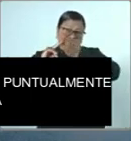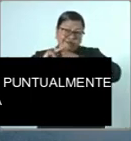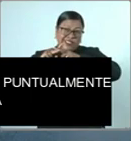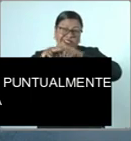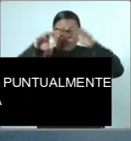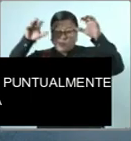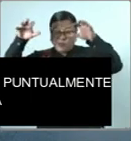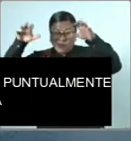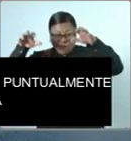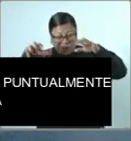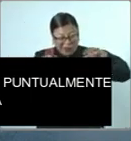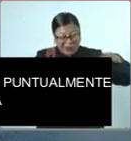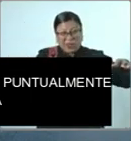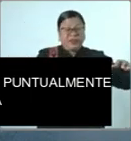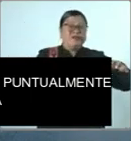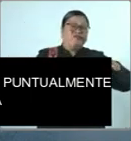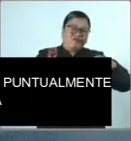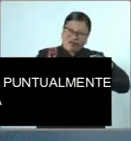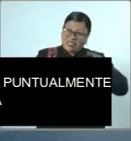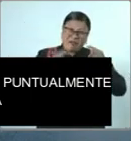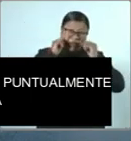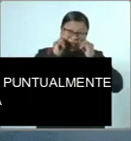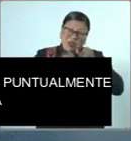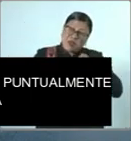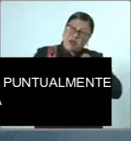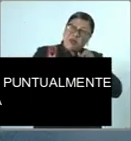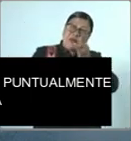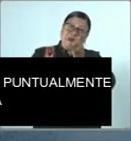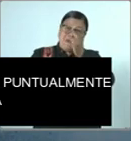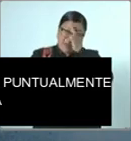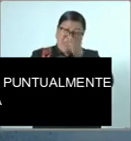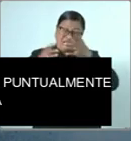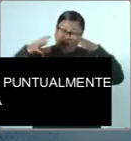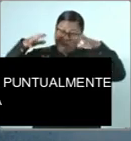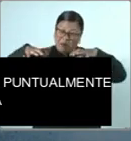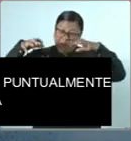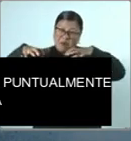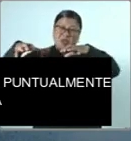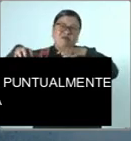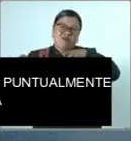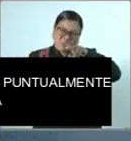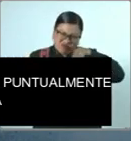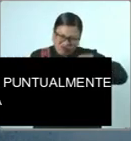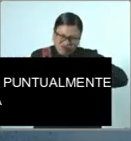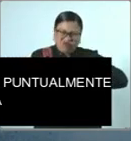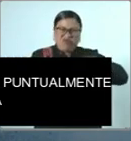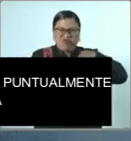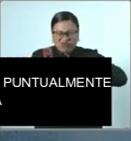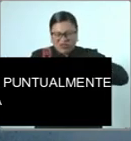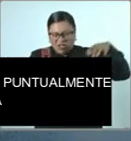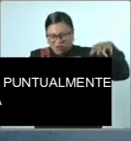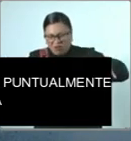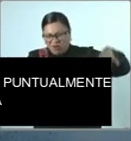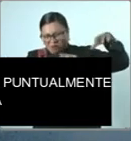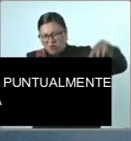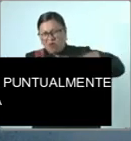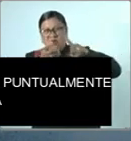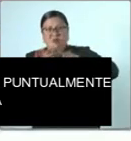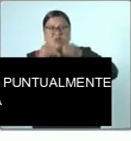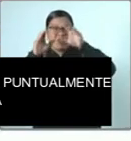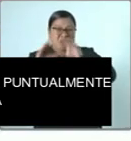aún así, estando lejos y retirándose hacia el mar, nos está dejando lluvias en la zona de la